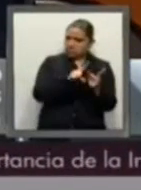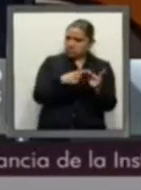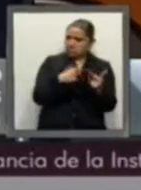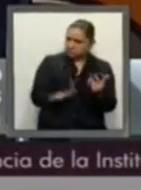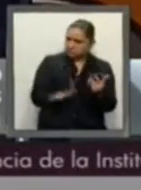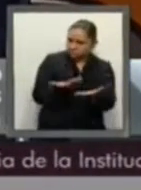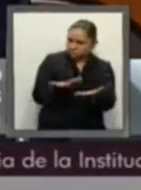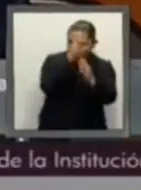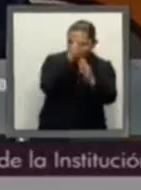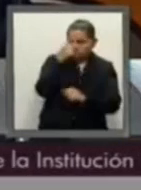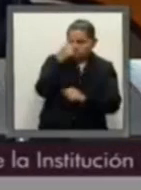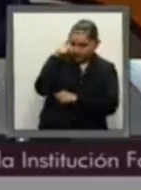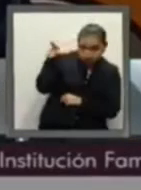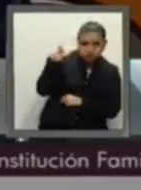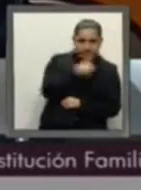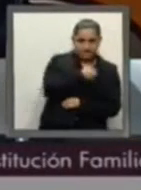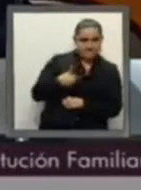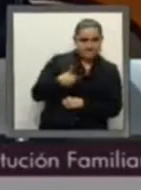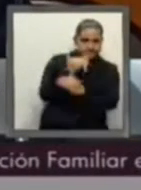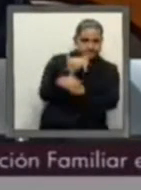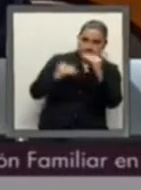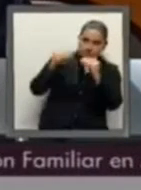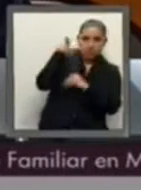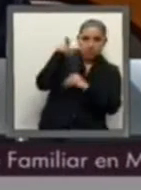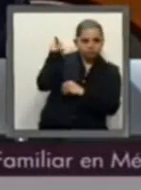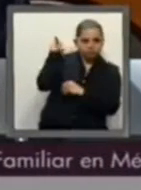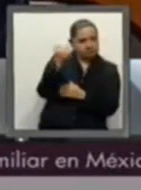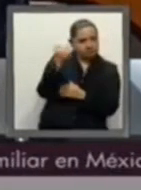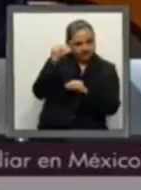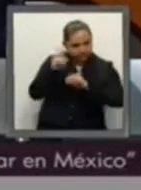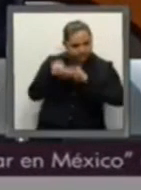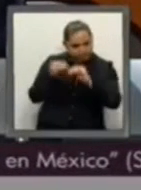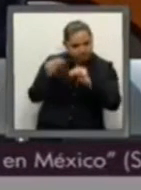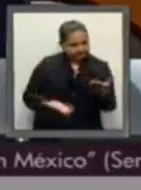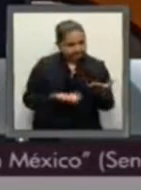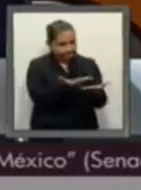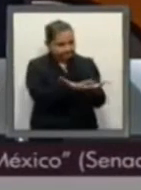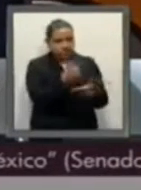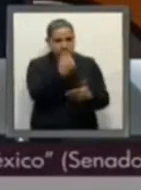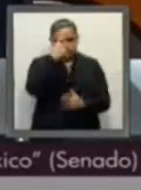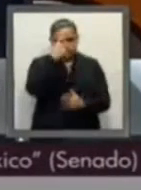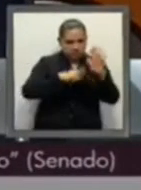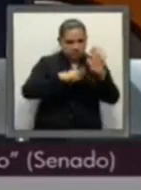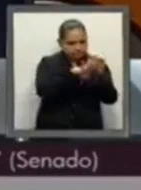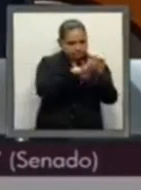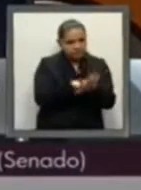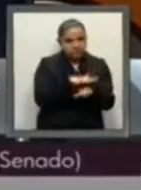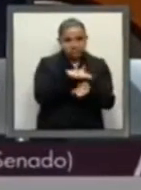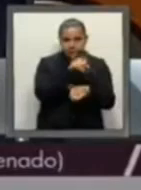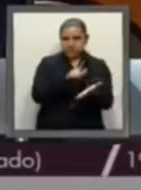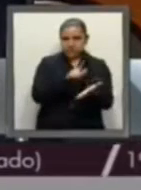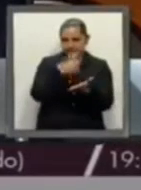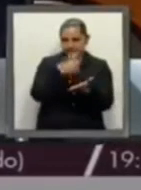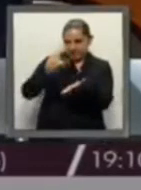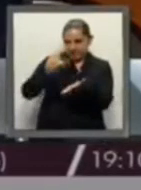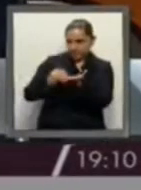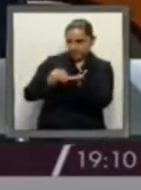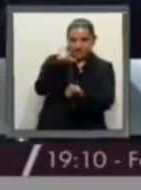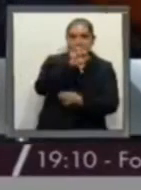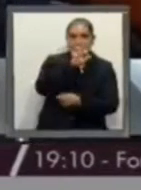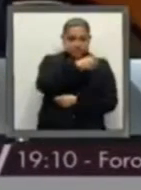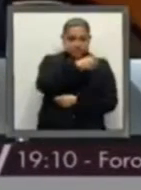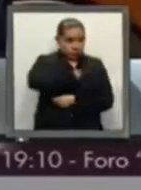presente la iniciativa de reformas a la ley de ingresos en caso que la interpretación parlamentaria correcta